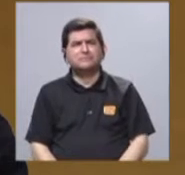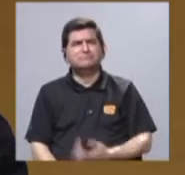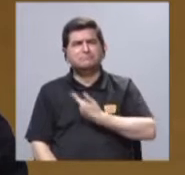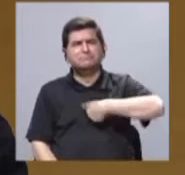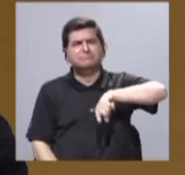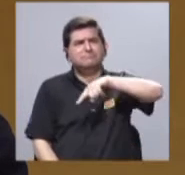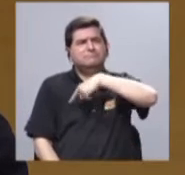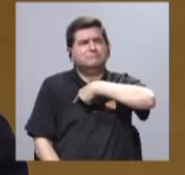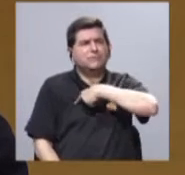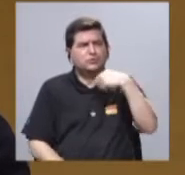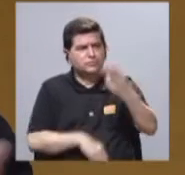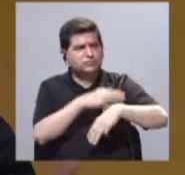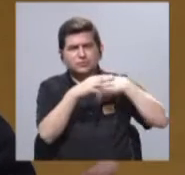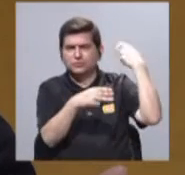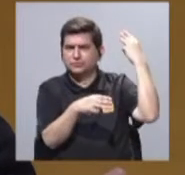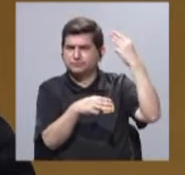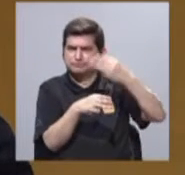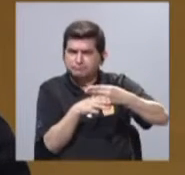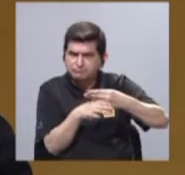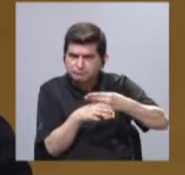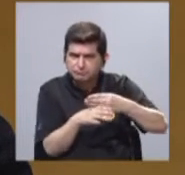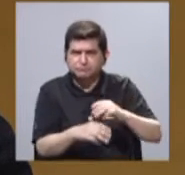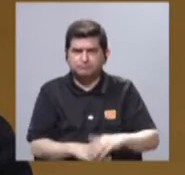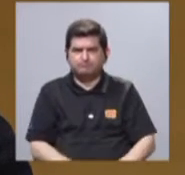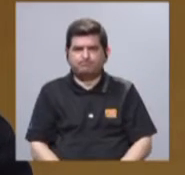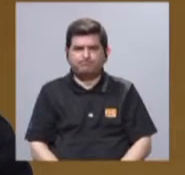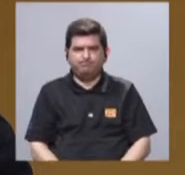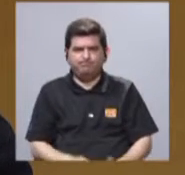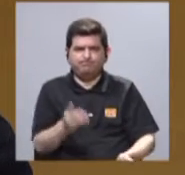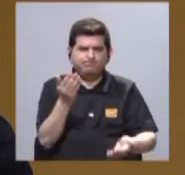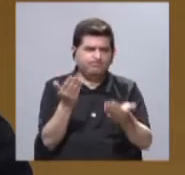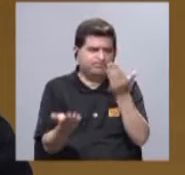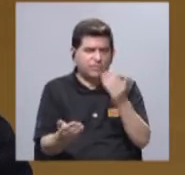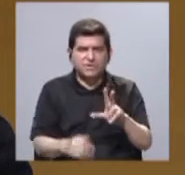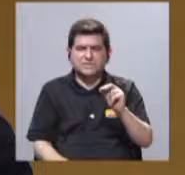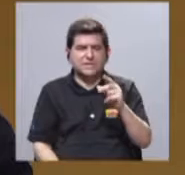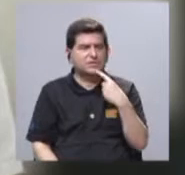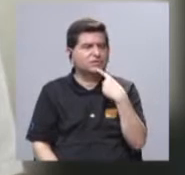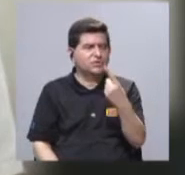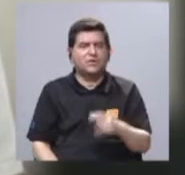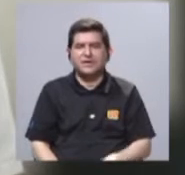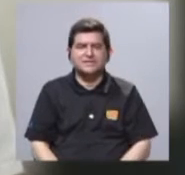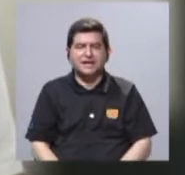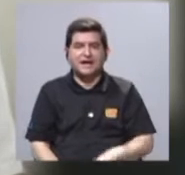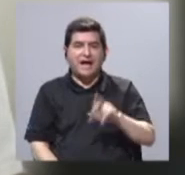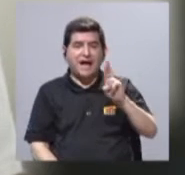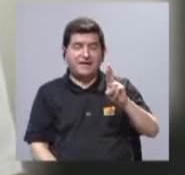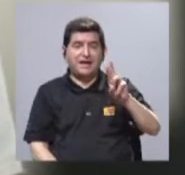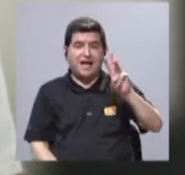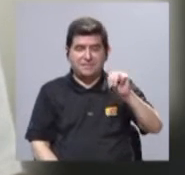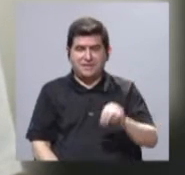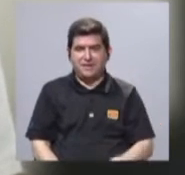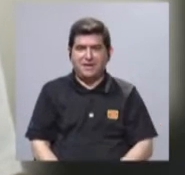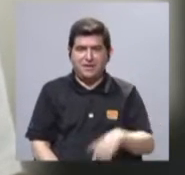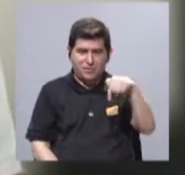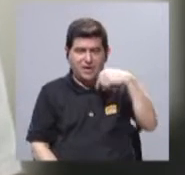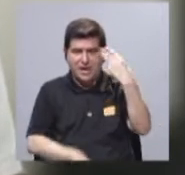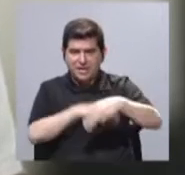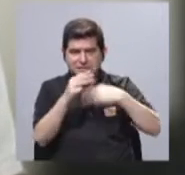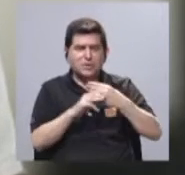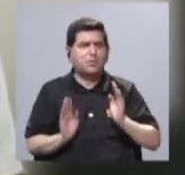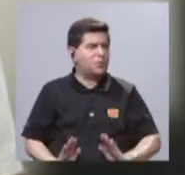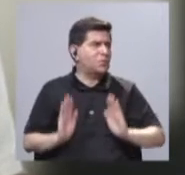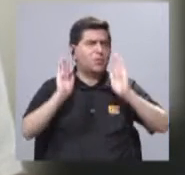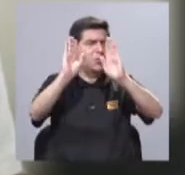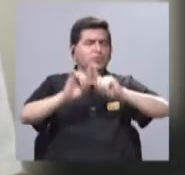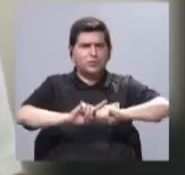vih y entonces me parece que en ese sentido estamos viendo un mundo